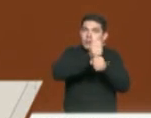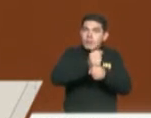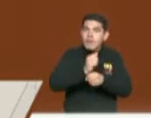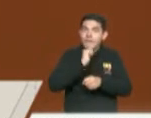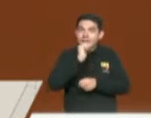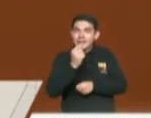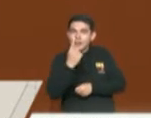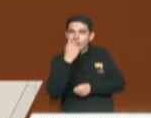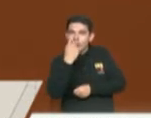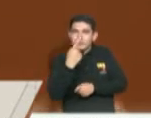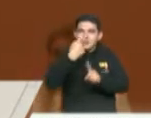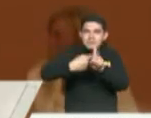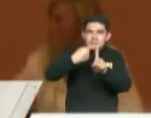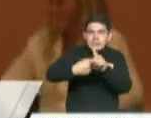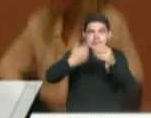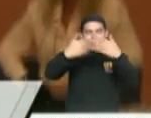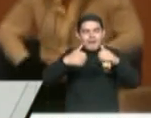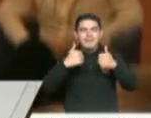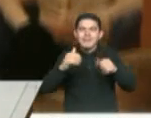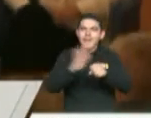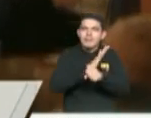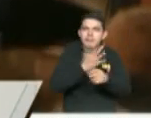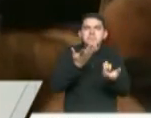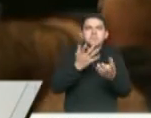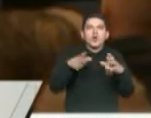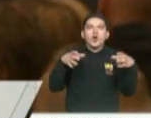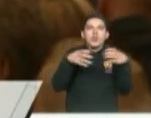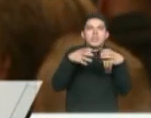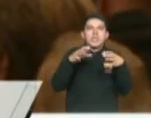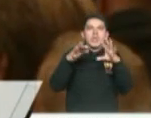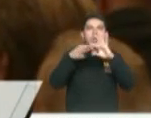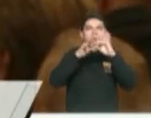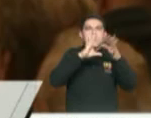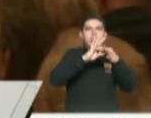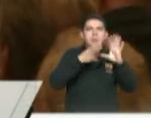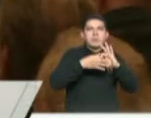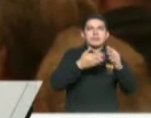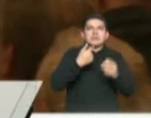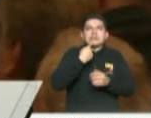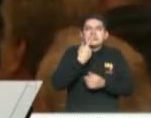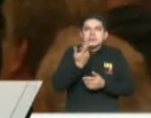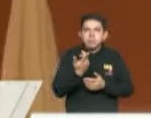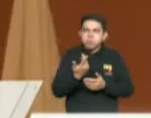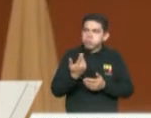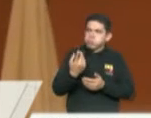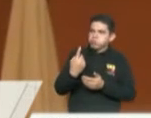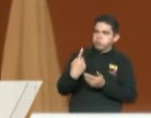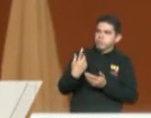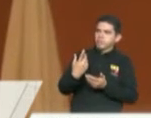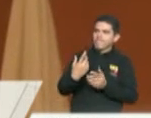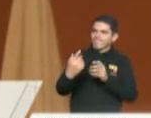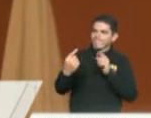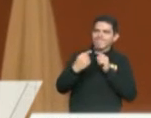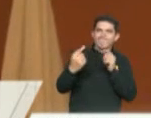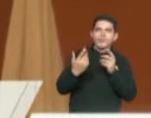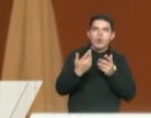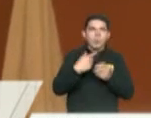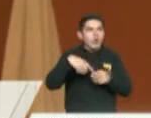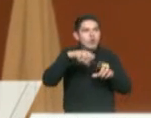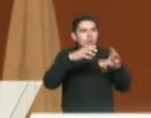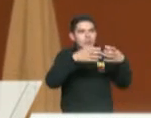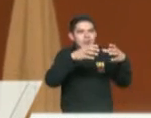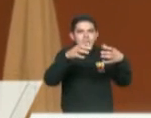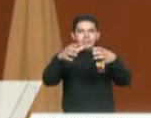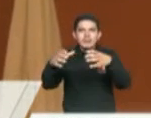el comité olímpico italiano afirma que su tarea ahora es aliviar la herida que deja la decisión en las federaciones deportivas y